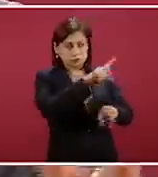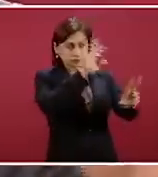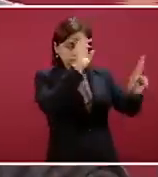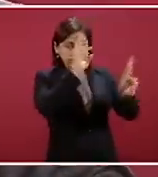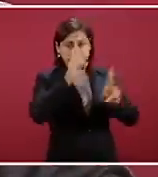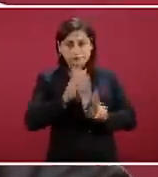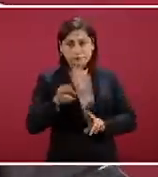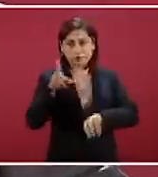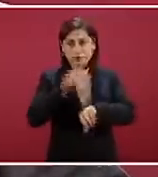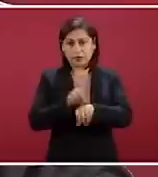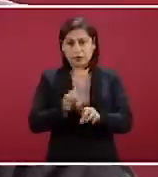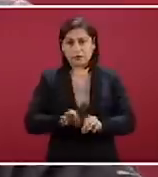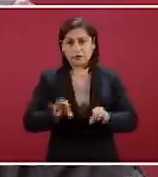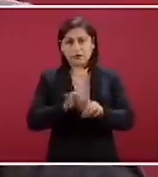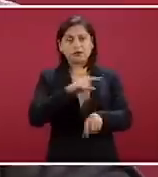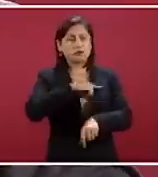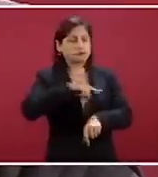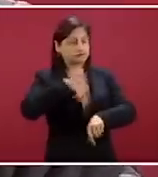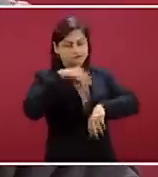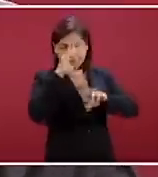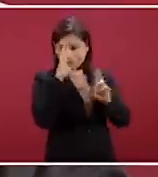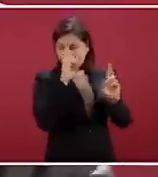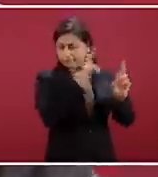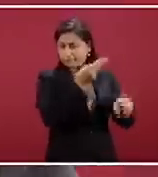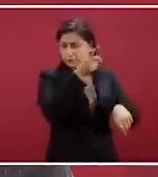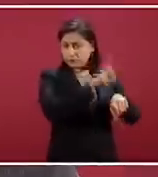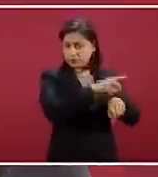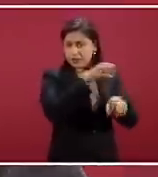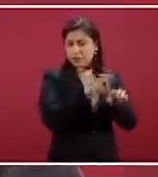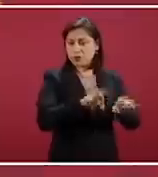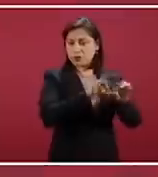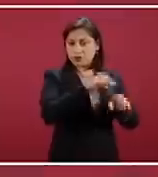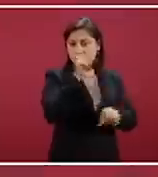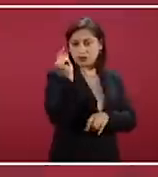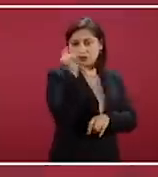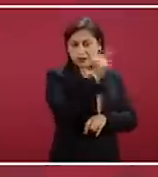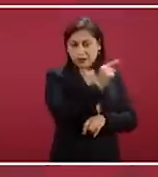Hemos tenido diferencias a lo largo de la historia, pero también